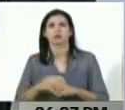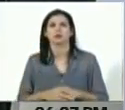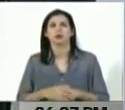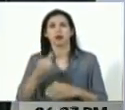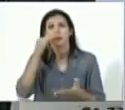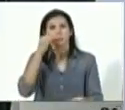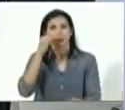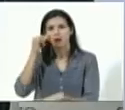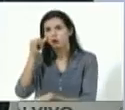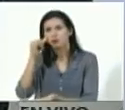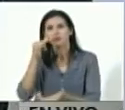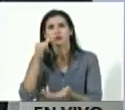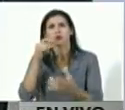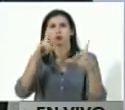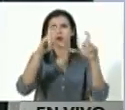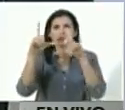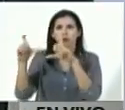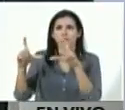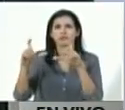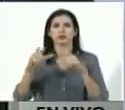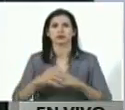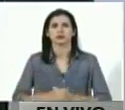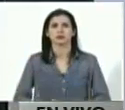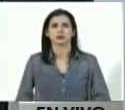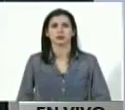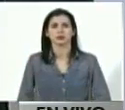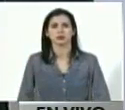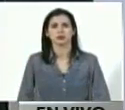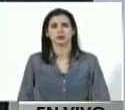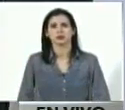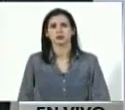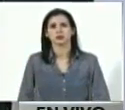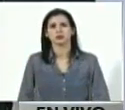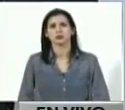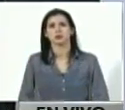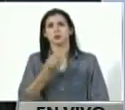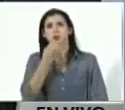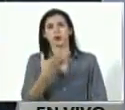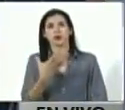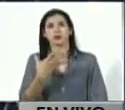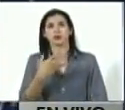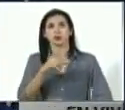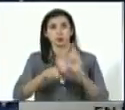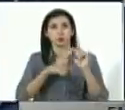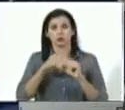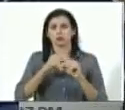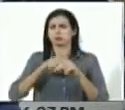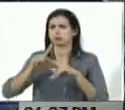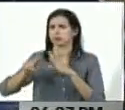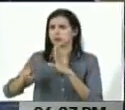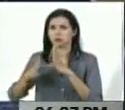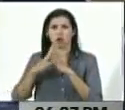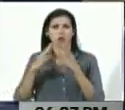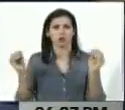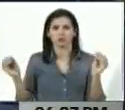camarógrafos, fotógrafos y bueno, a través de las redes sociales siempre,